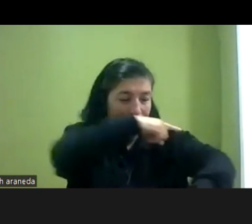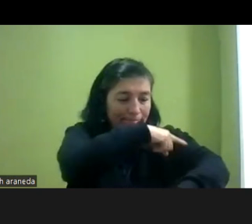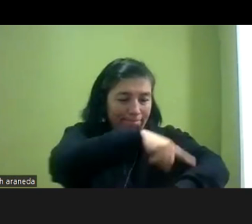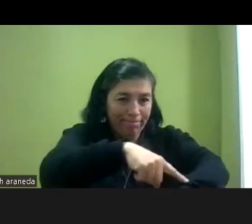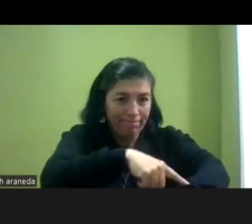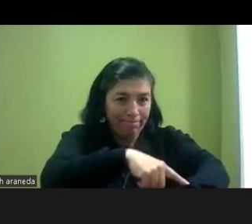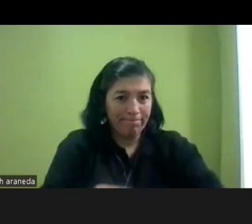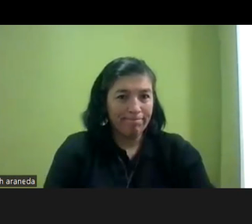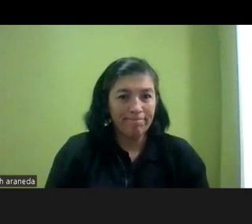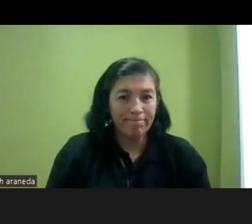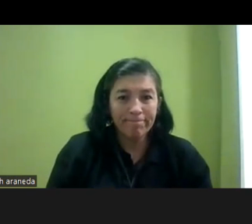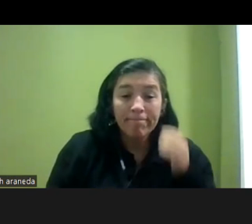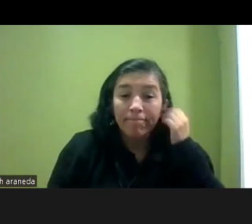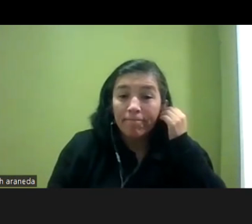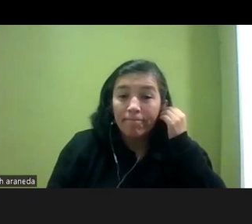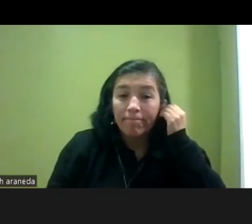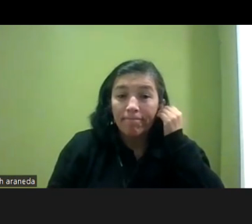Entonces,